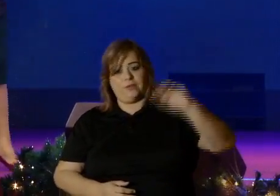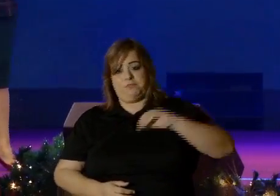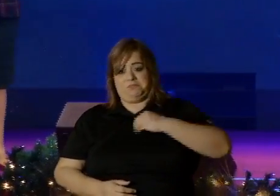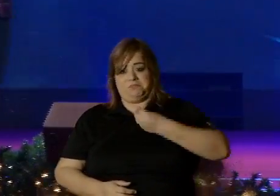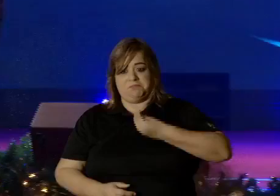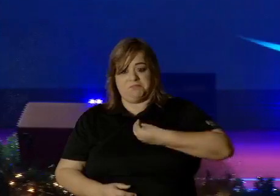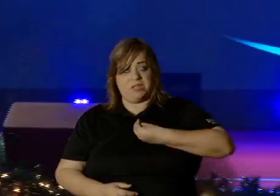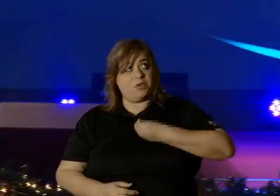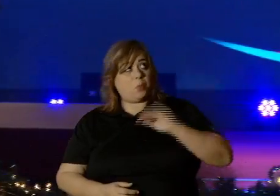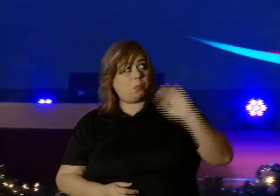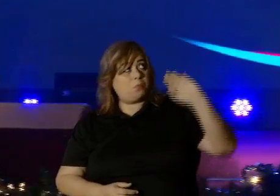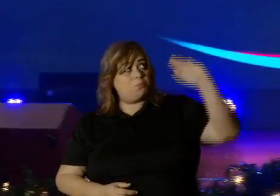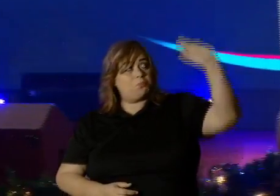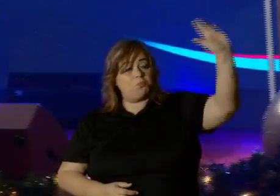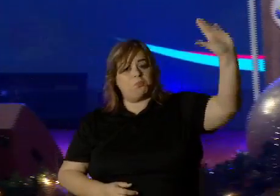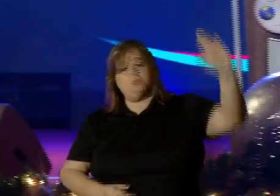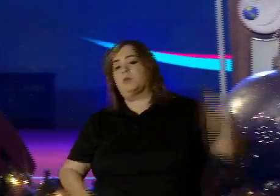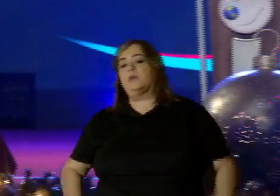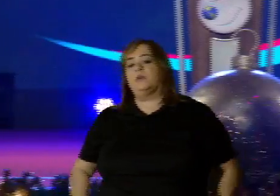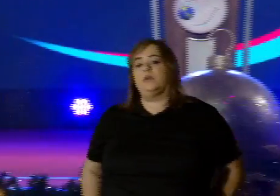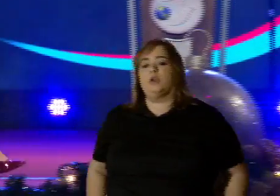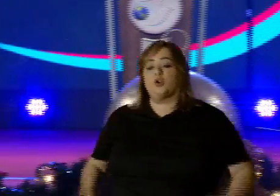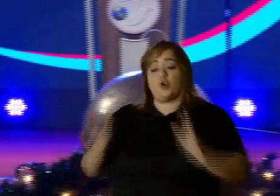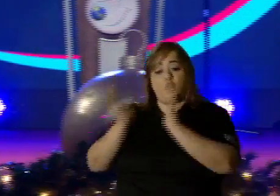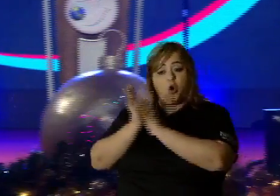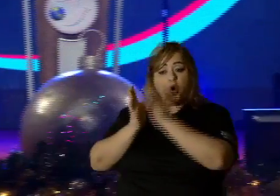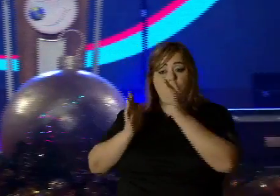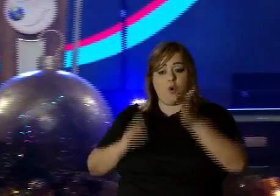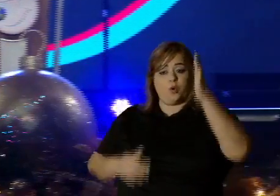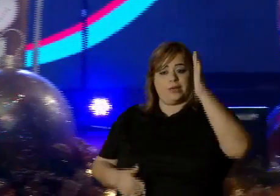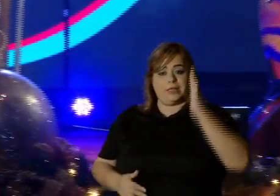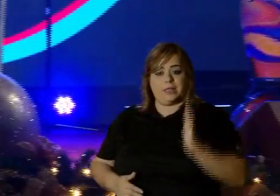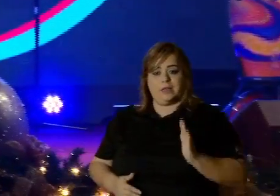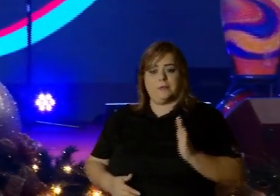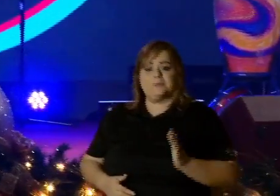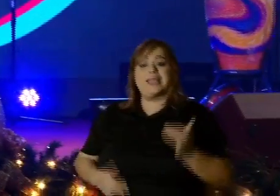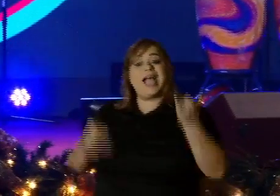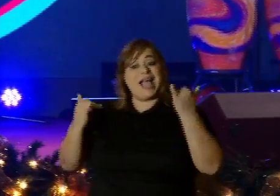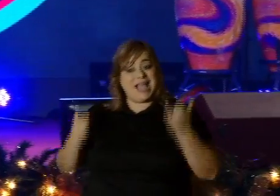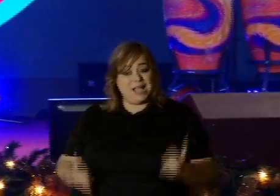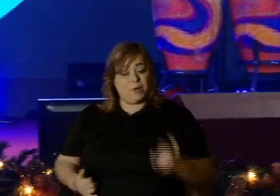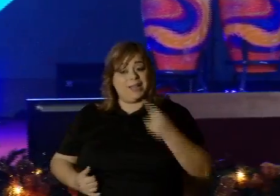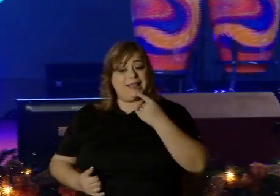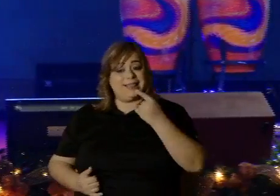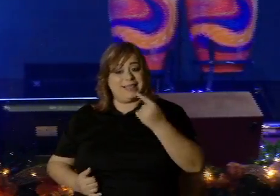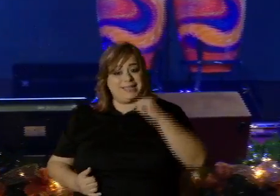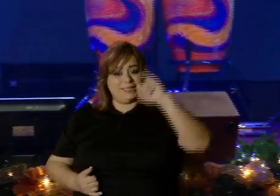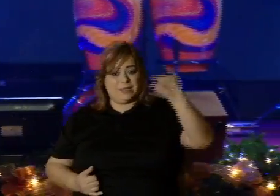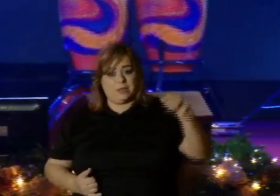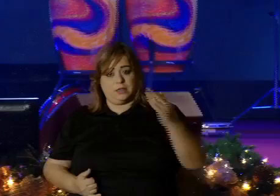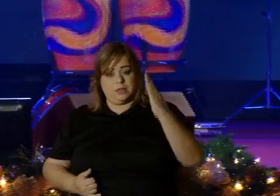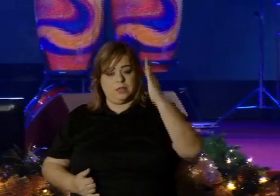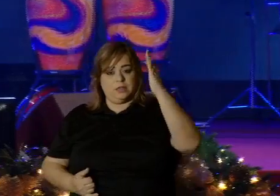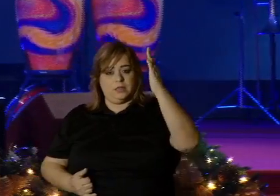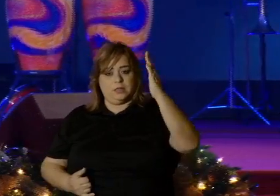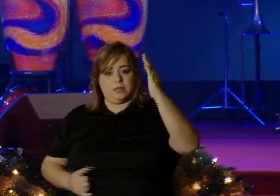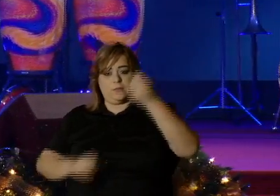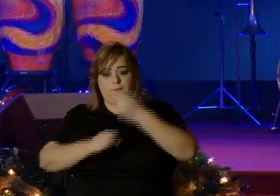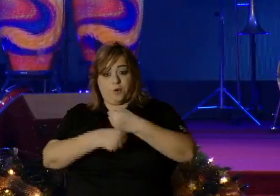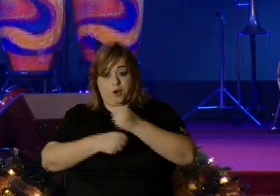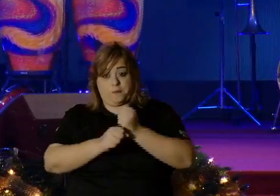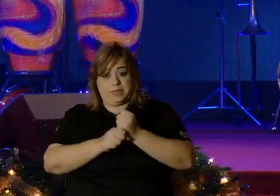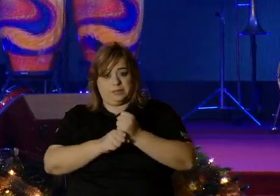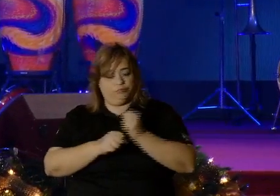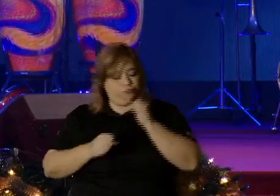del Señor. Estamos hablando de la gloria de Dios. Ahora sí dice Jehová, creador tuyo, Jacob, formador tuyo, oh Israel,